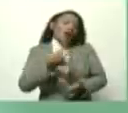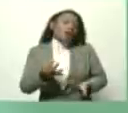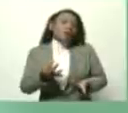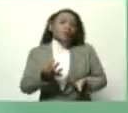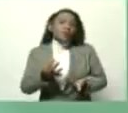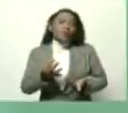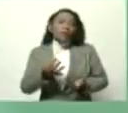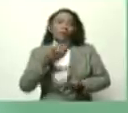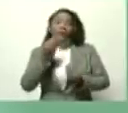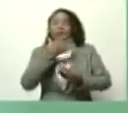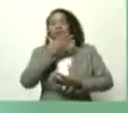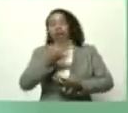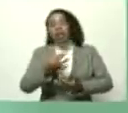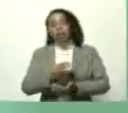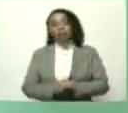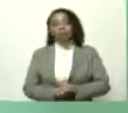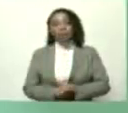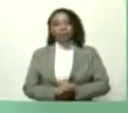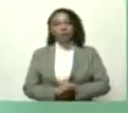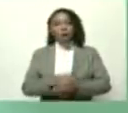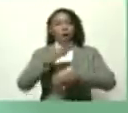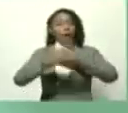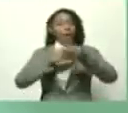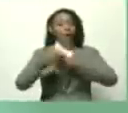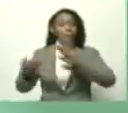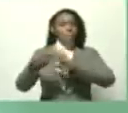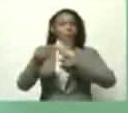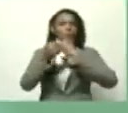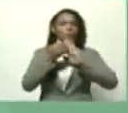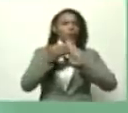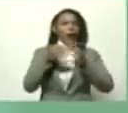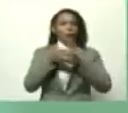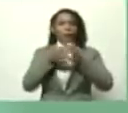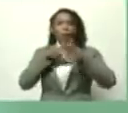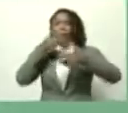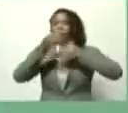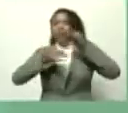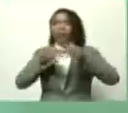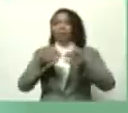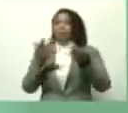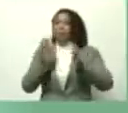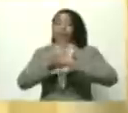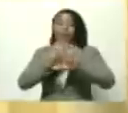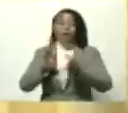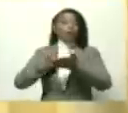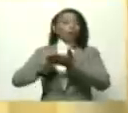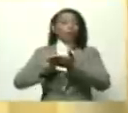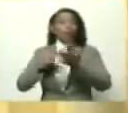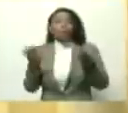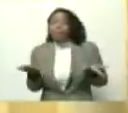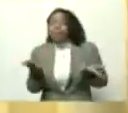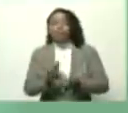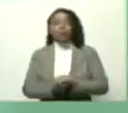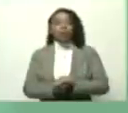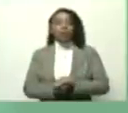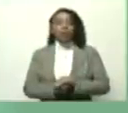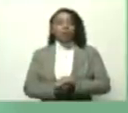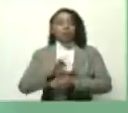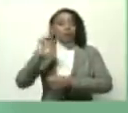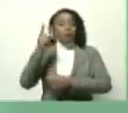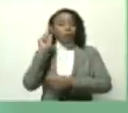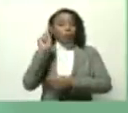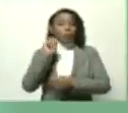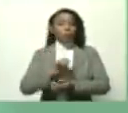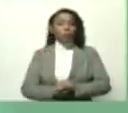fácil, es muy fácil. Lo que hicieron para agredir el diálogo, sencillamente, corríjanlo, ya, así es fácil. Segundo